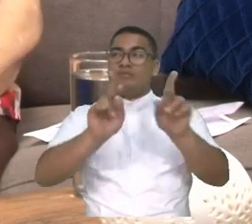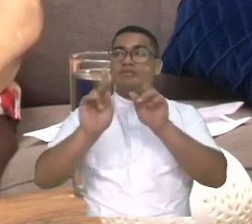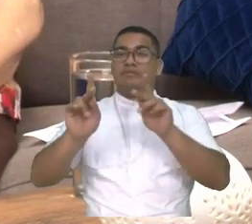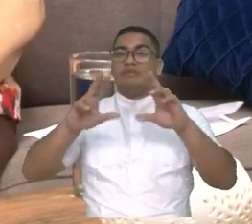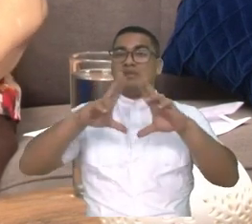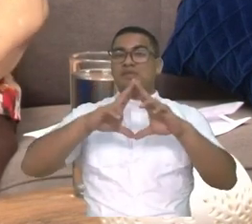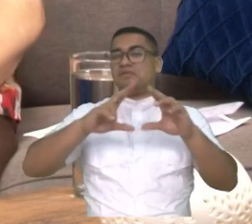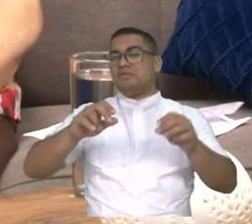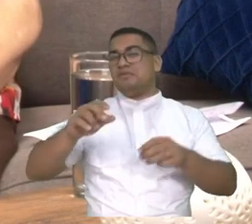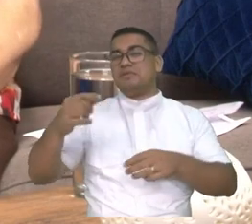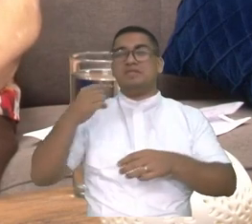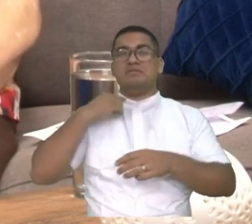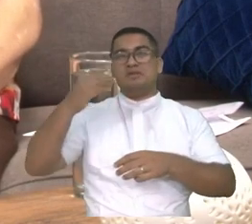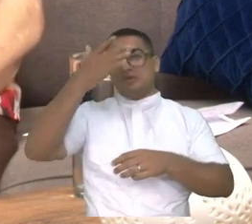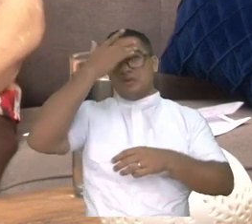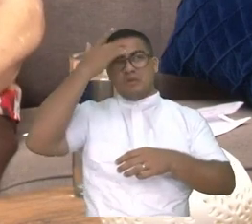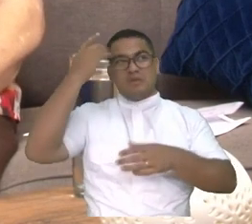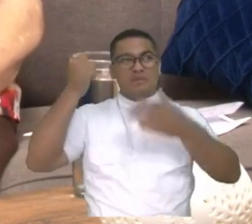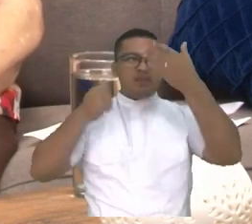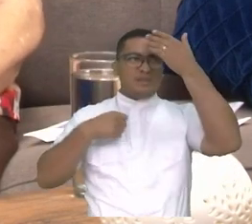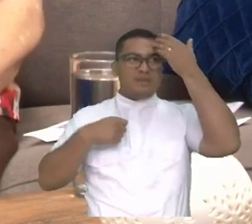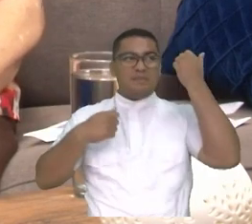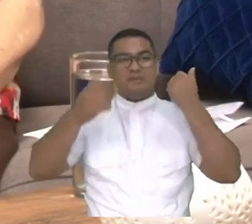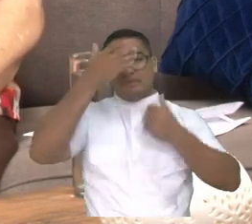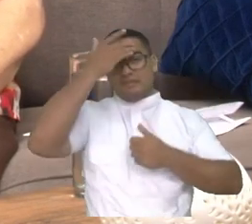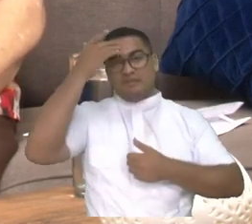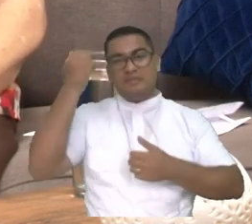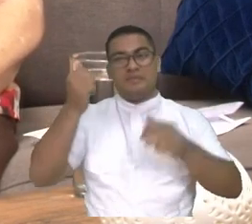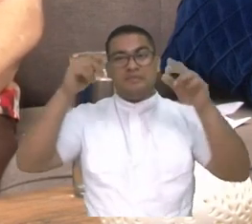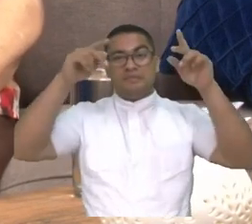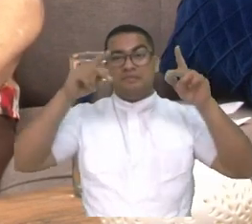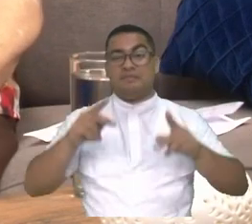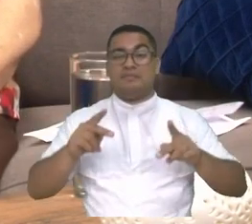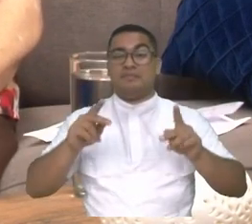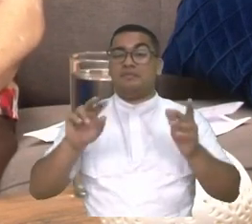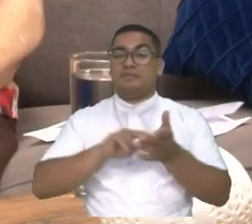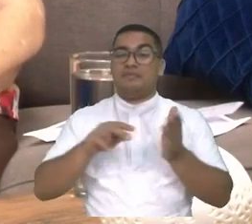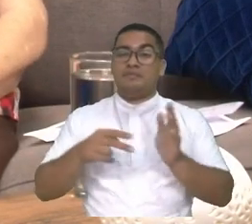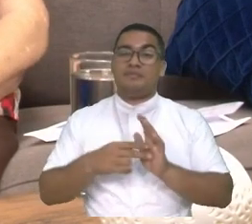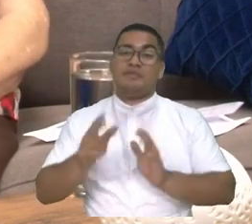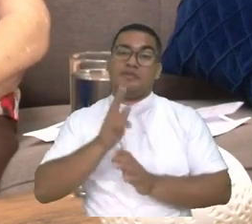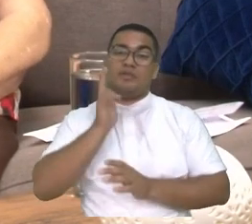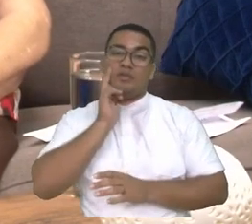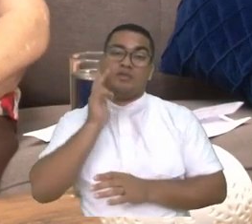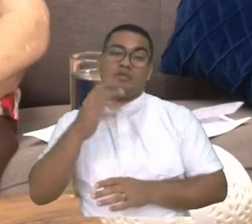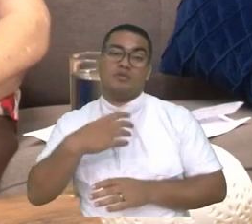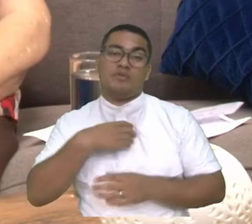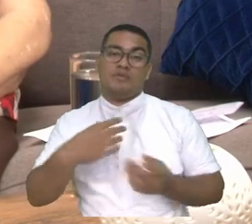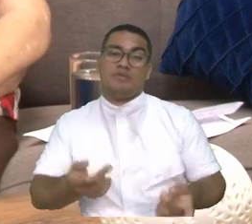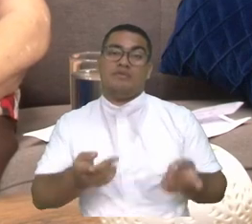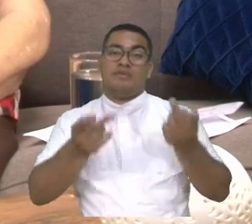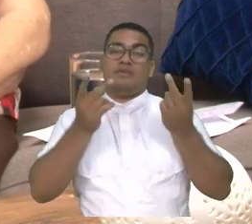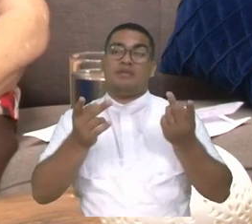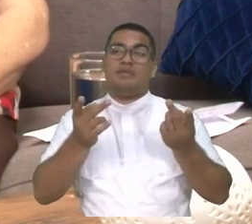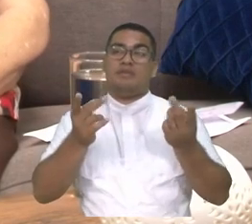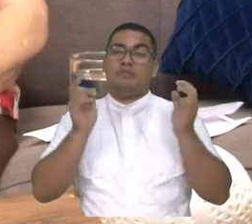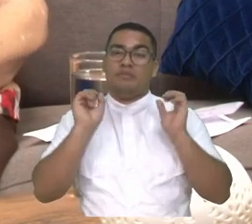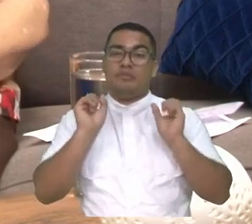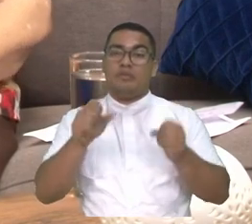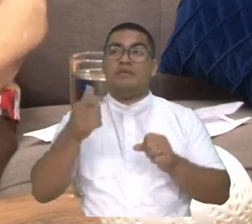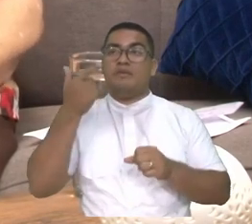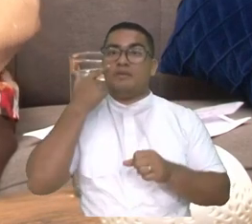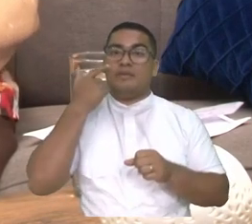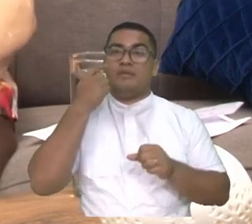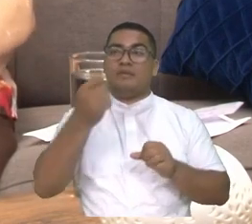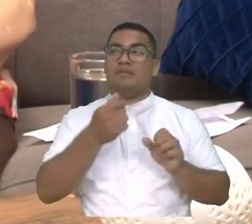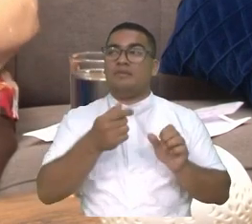muy fáciles de olvidar a las personas que han dado su vida para que Rubén Darío sea reconocido,